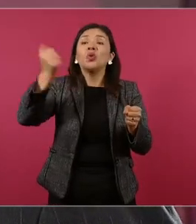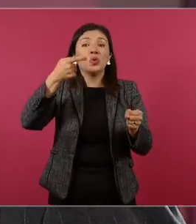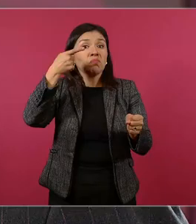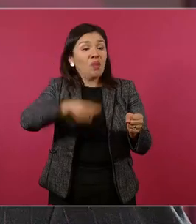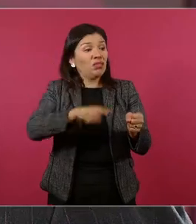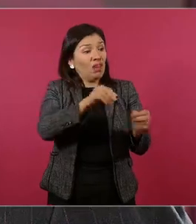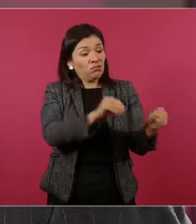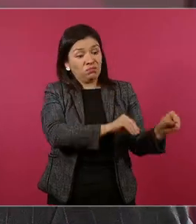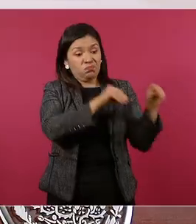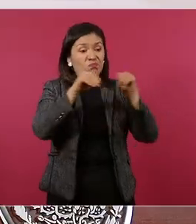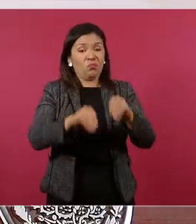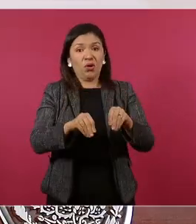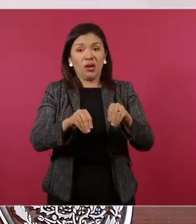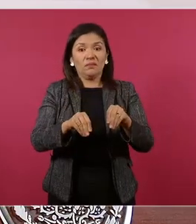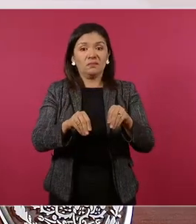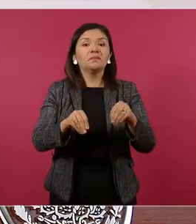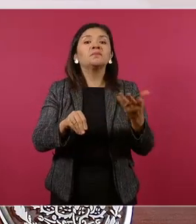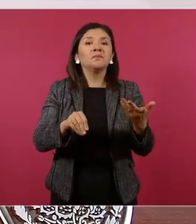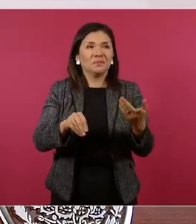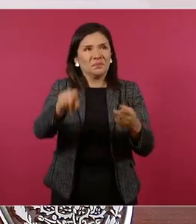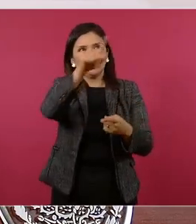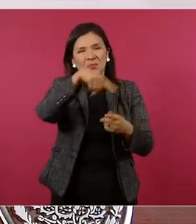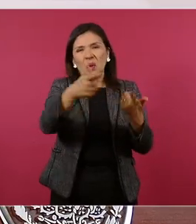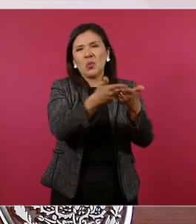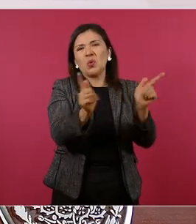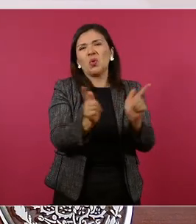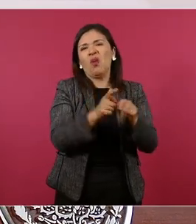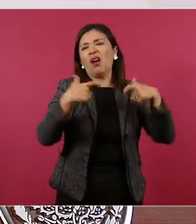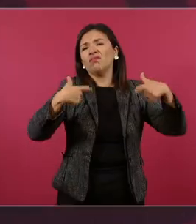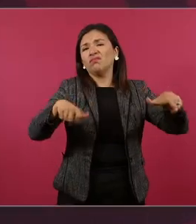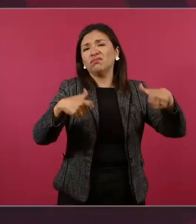impuestos por la